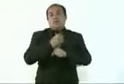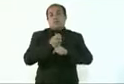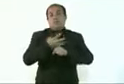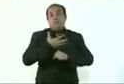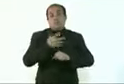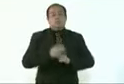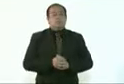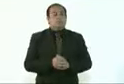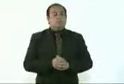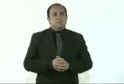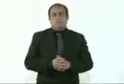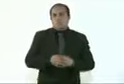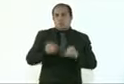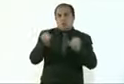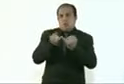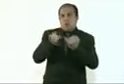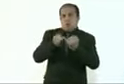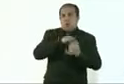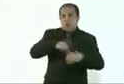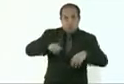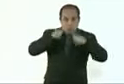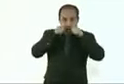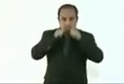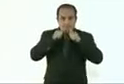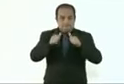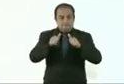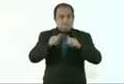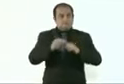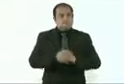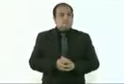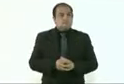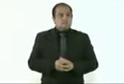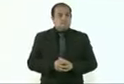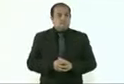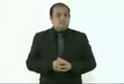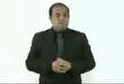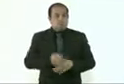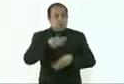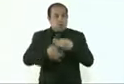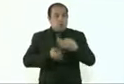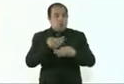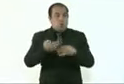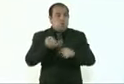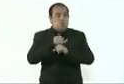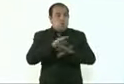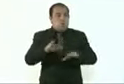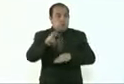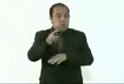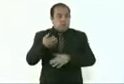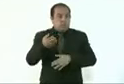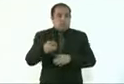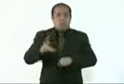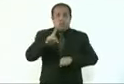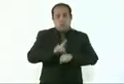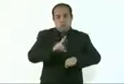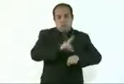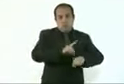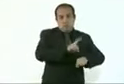Y también, pero de todas maneras estamos pendientes a todos los datos que se están recibiendo todos los